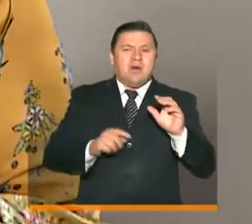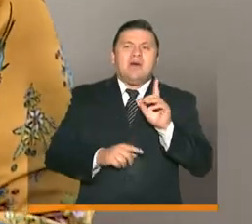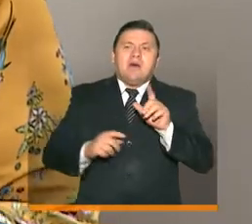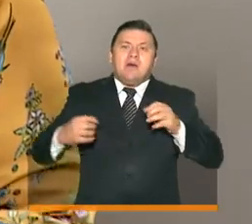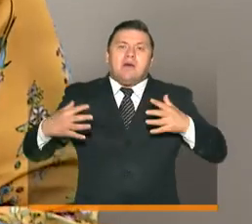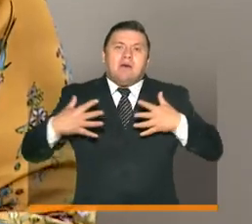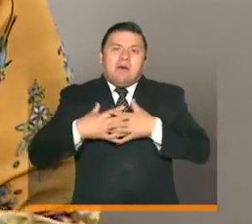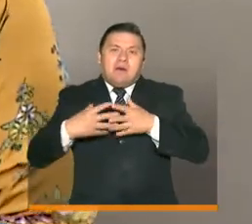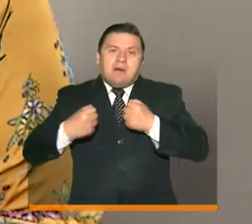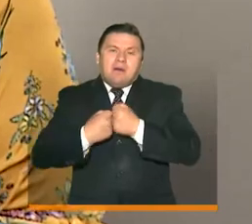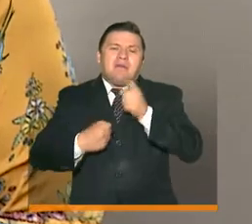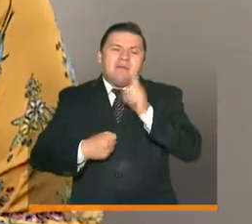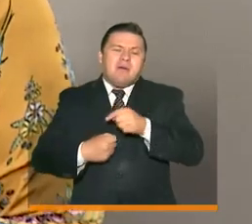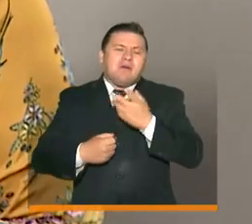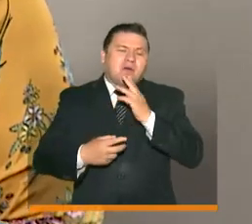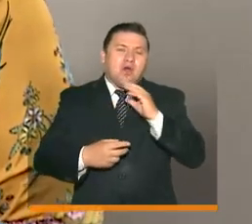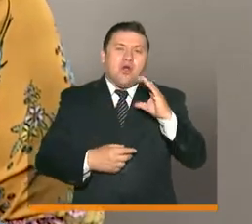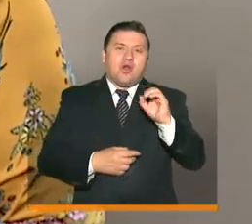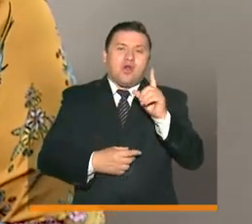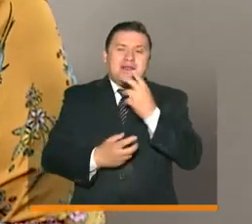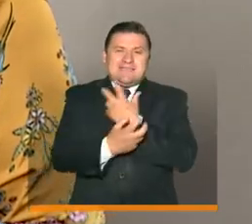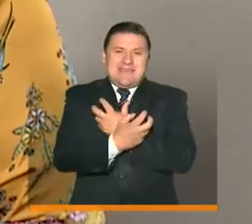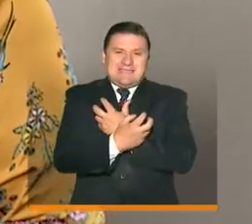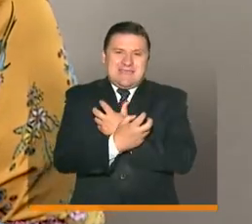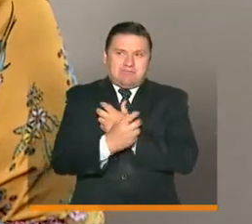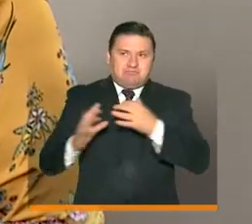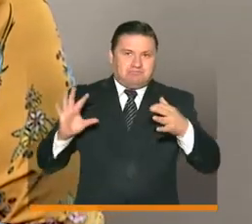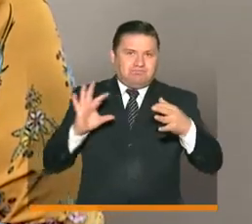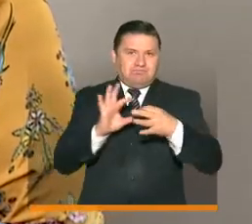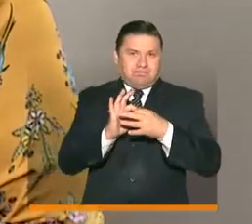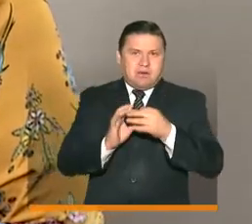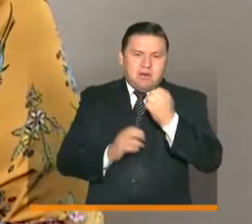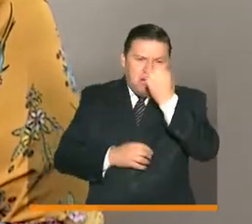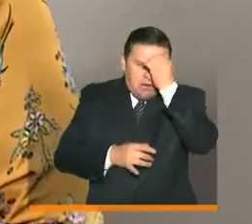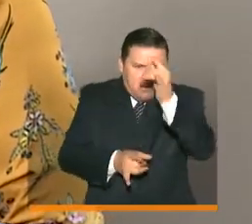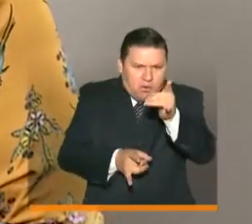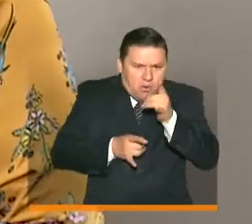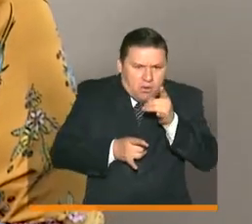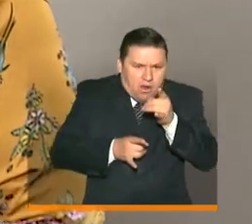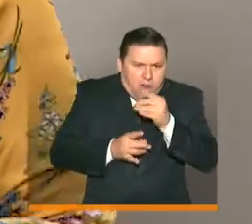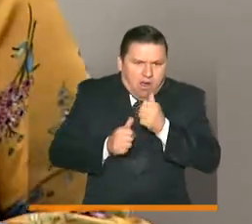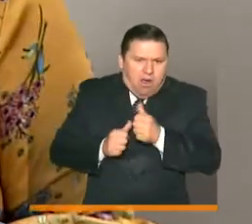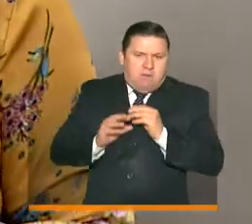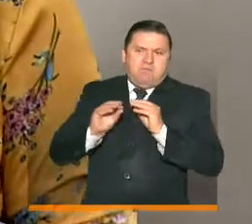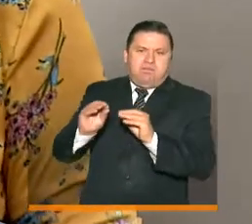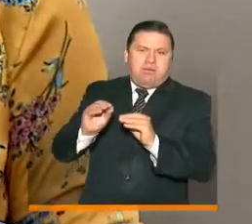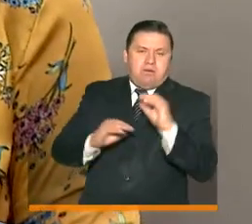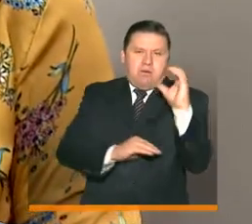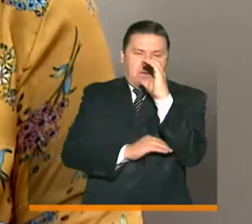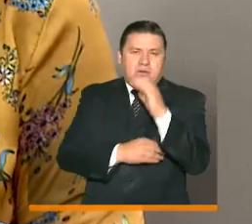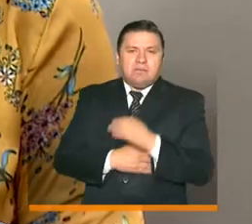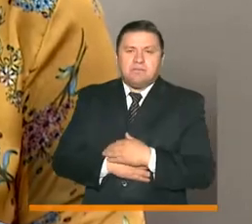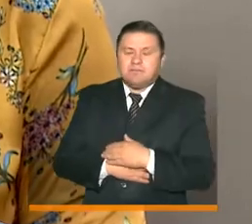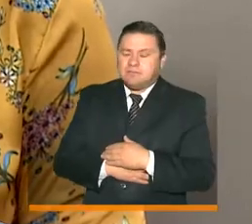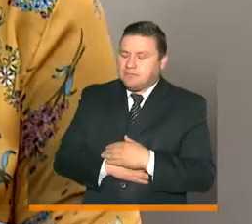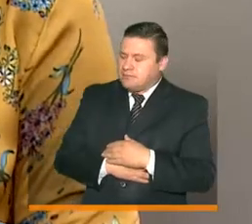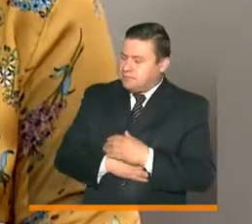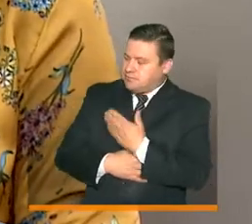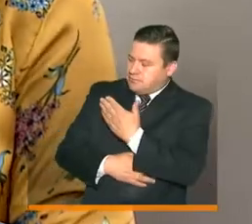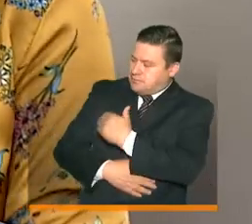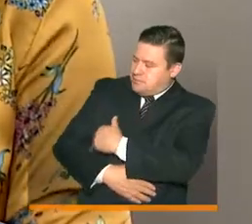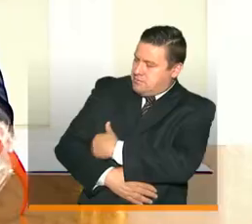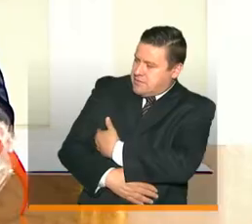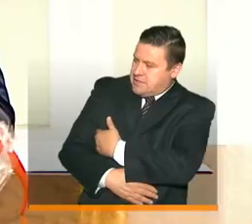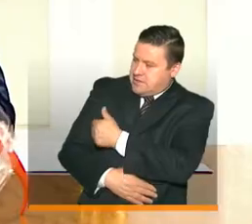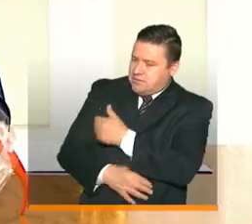que esta práctica docente quede muy documentada y pueda inspirar a muchos maestros y maestras del país. Y ministra,